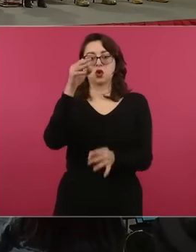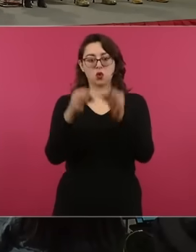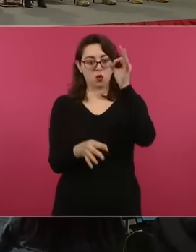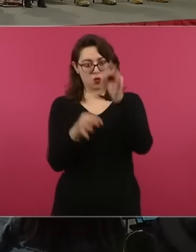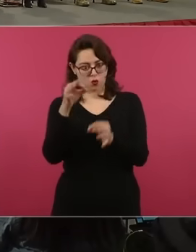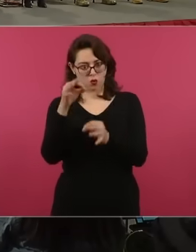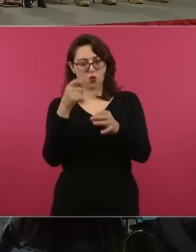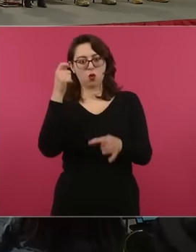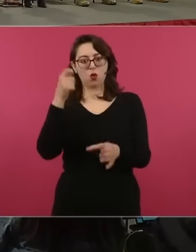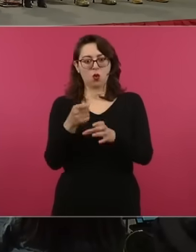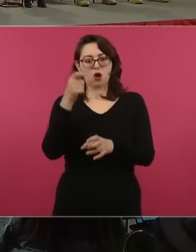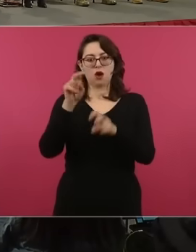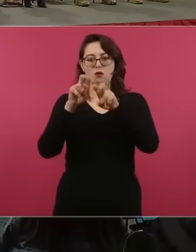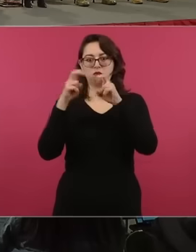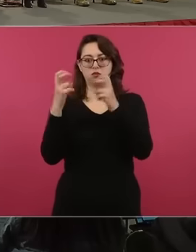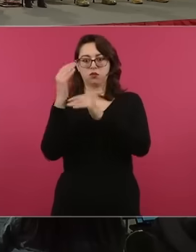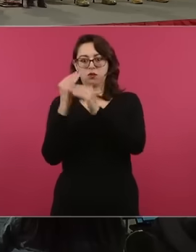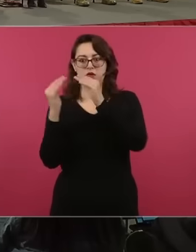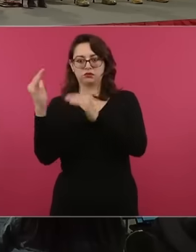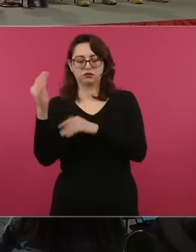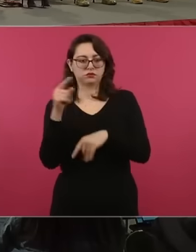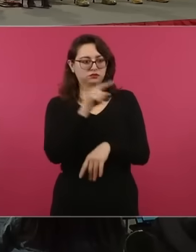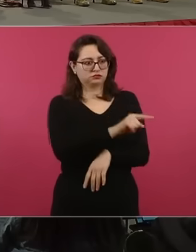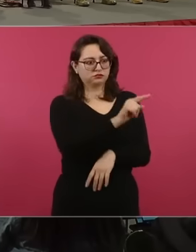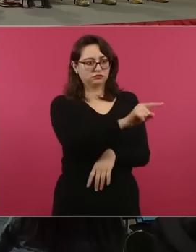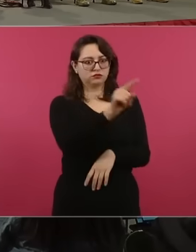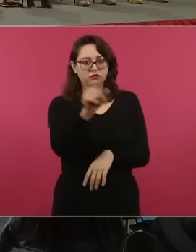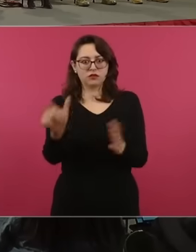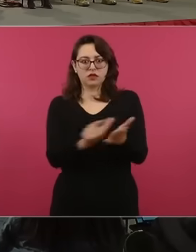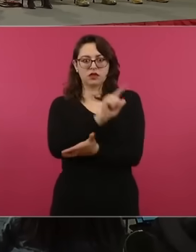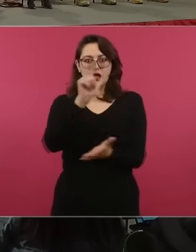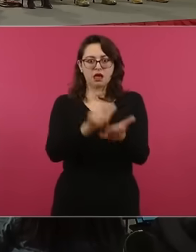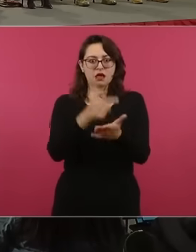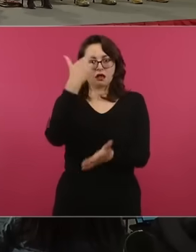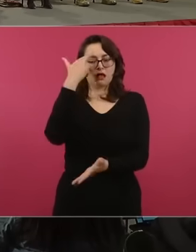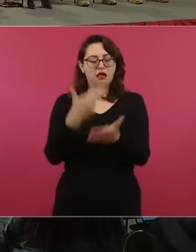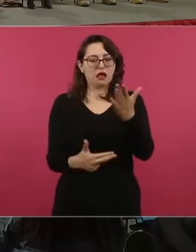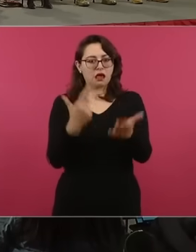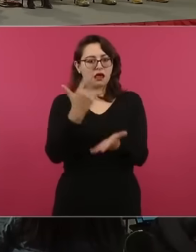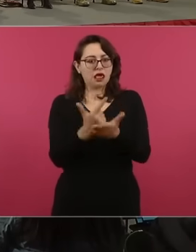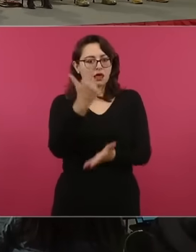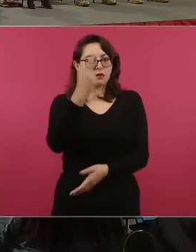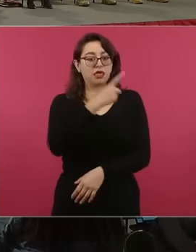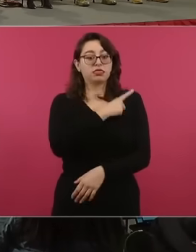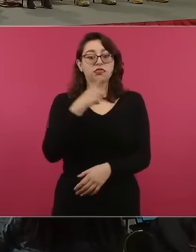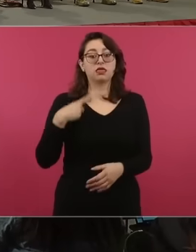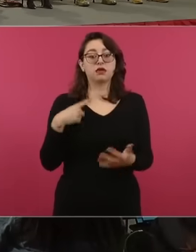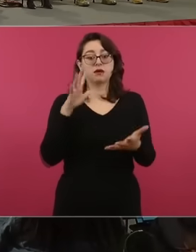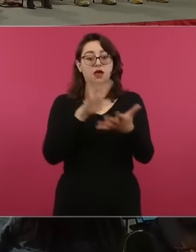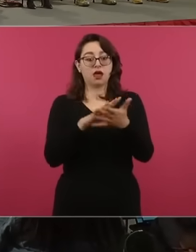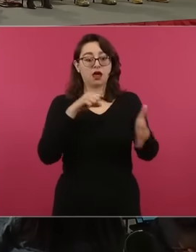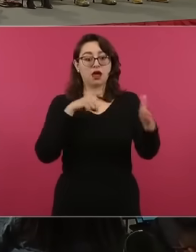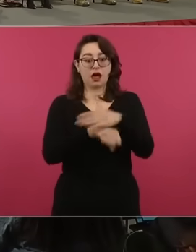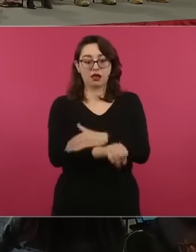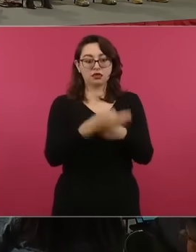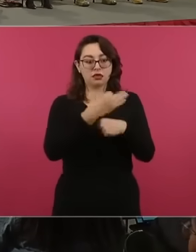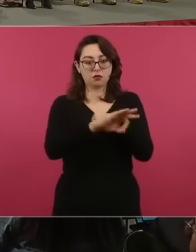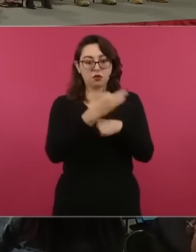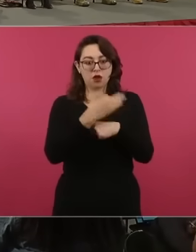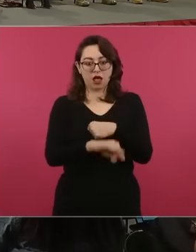delitos graves se oponen a la aplicación de la prisión preventiva oficiosa como medida cautelar